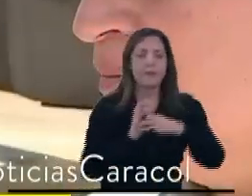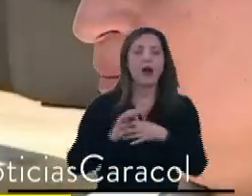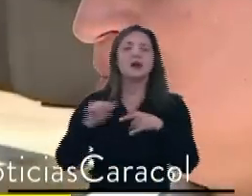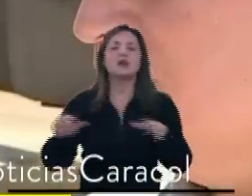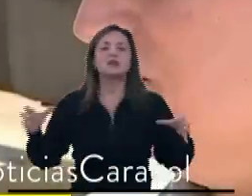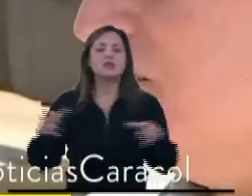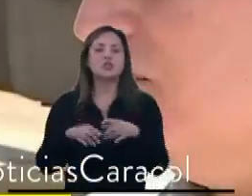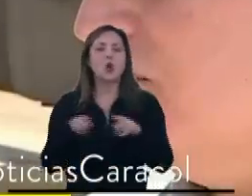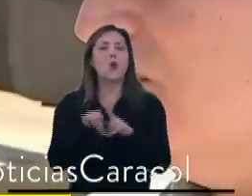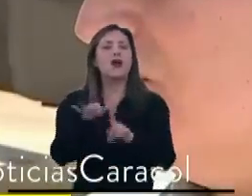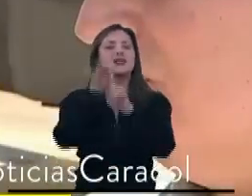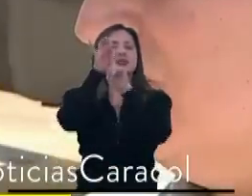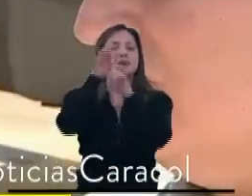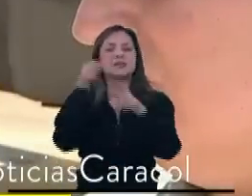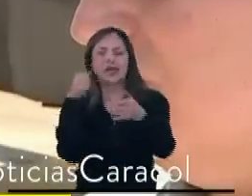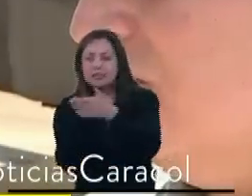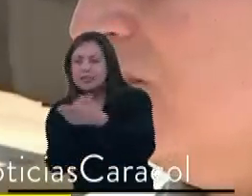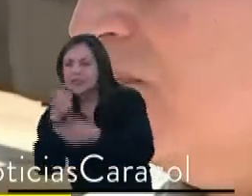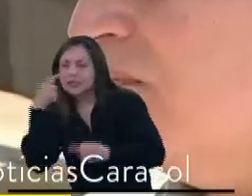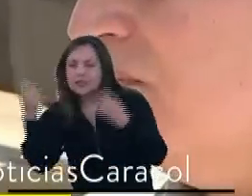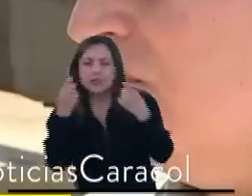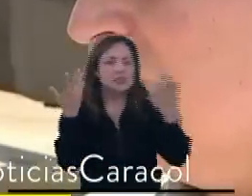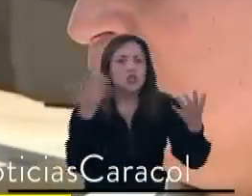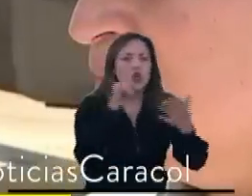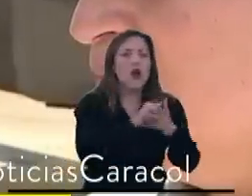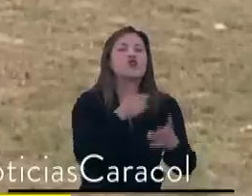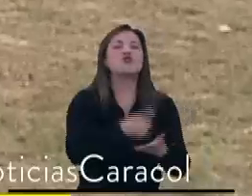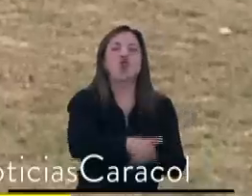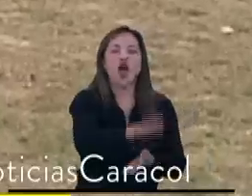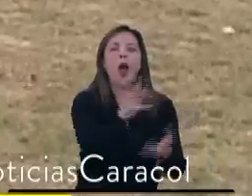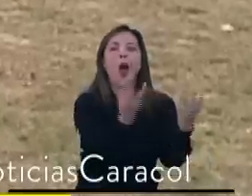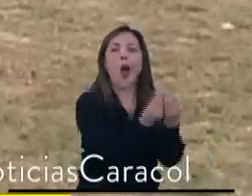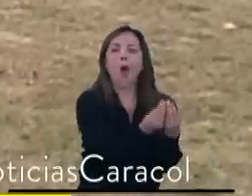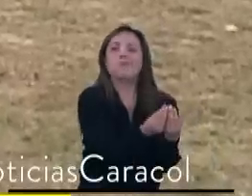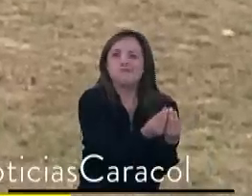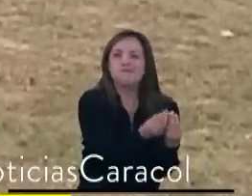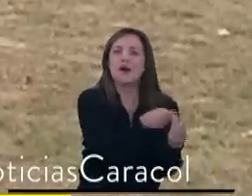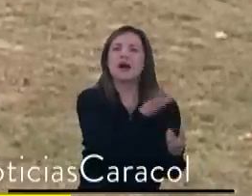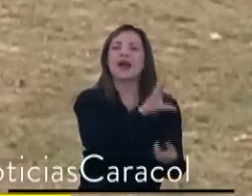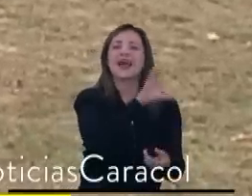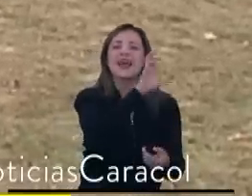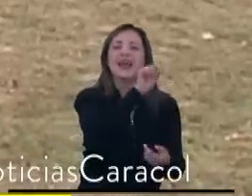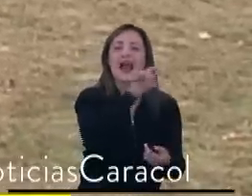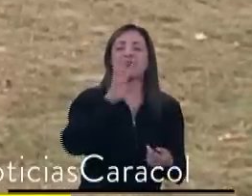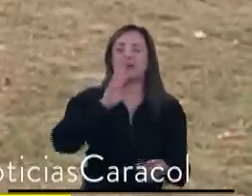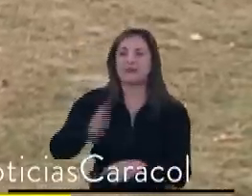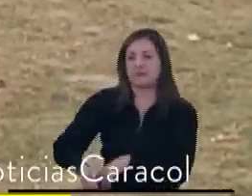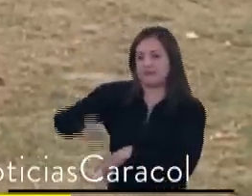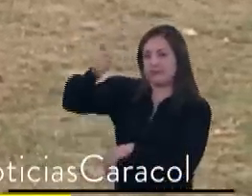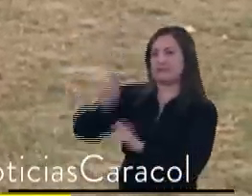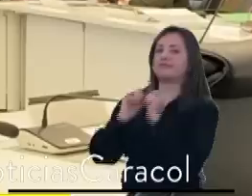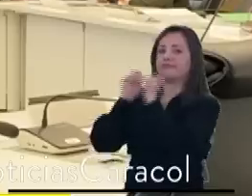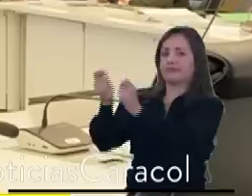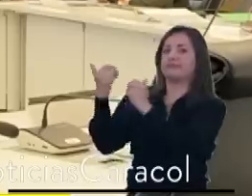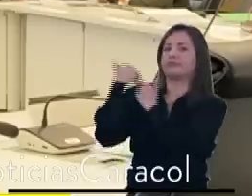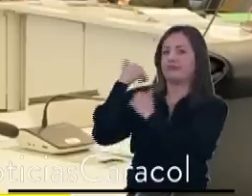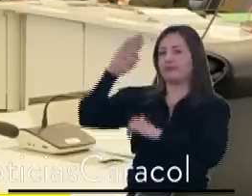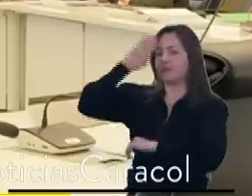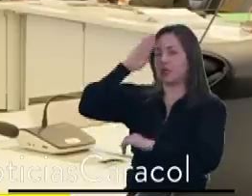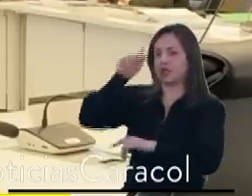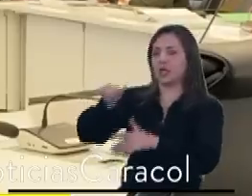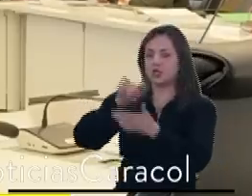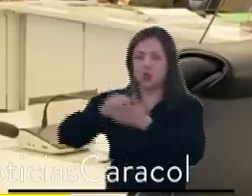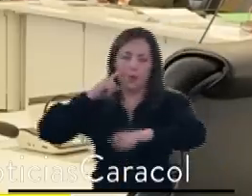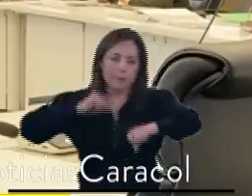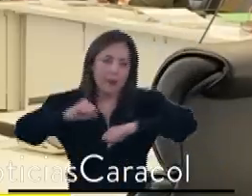en contra de los reductos del Clan del Golfo será comandado por un señor general. Muy coordinados con la Operación Cóndor, que es la